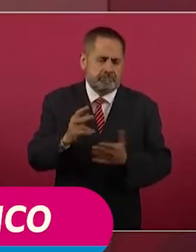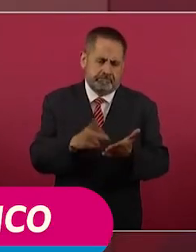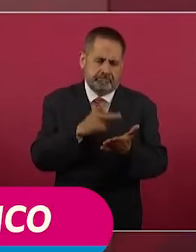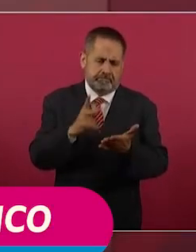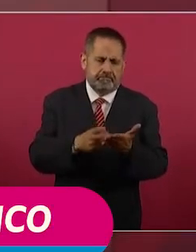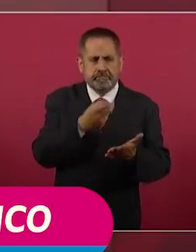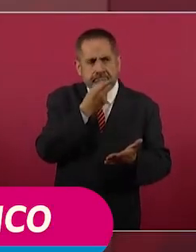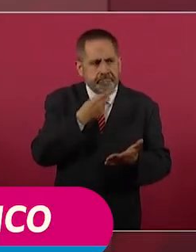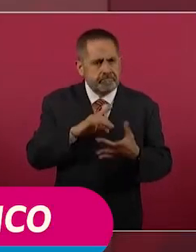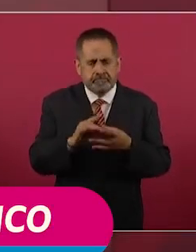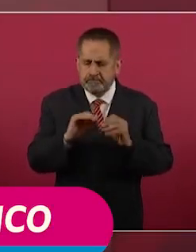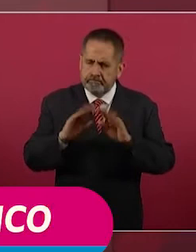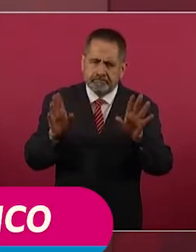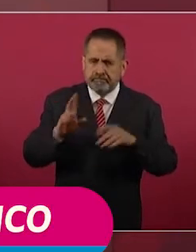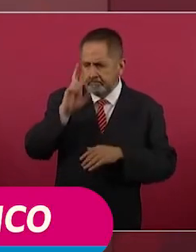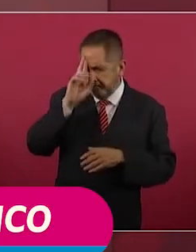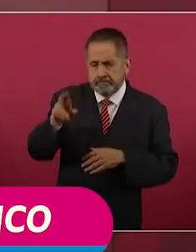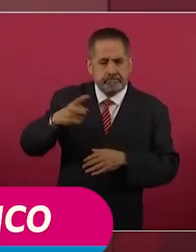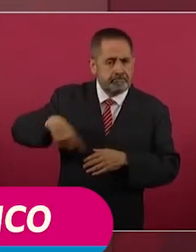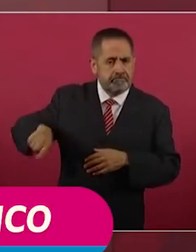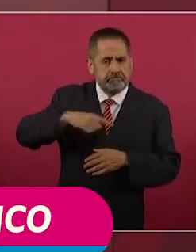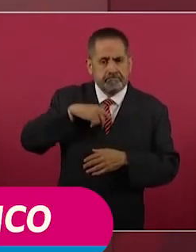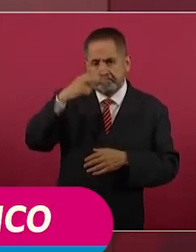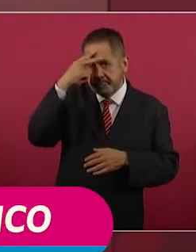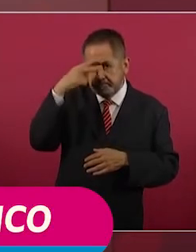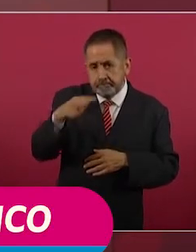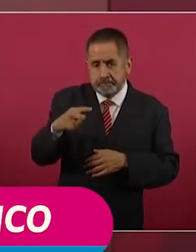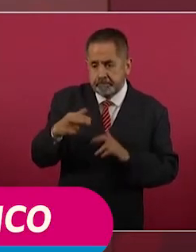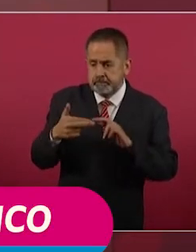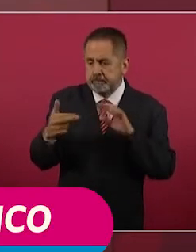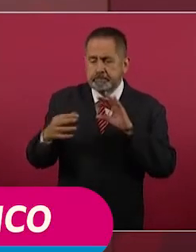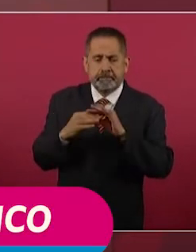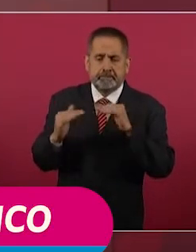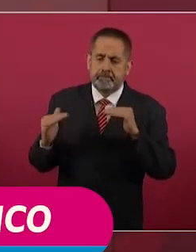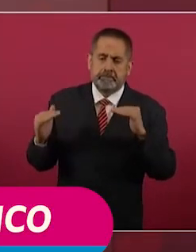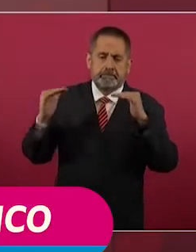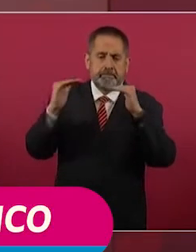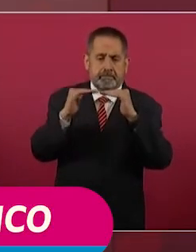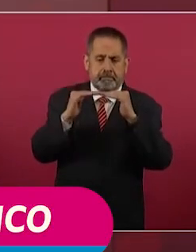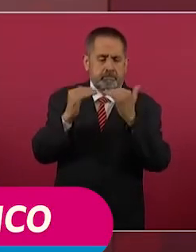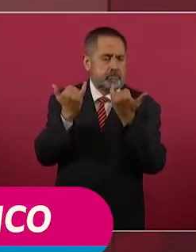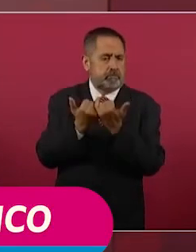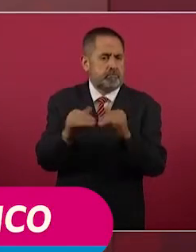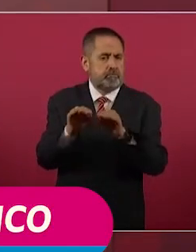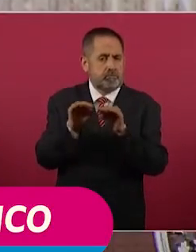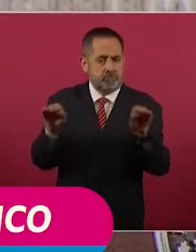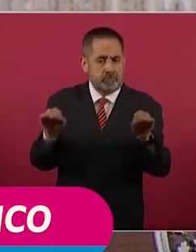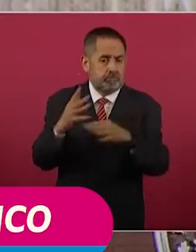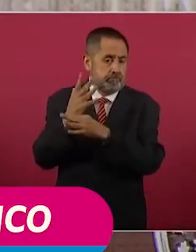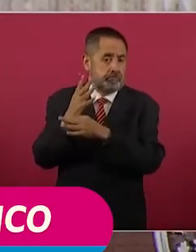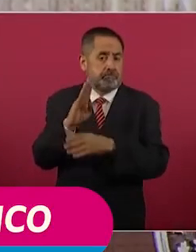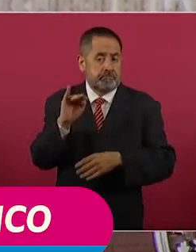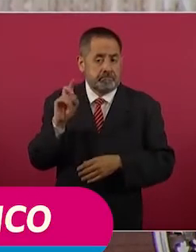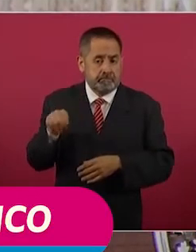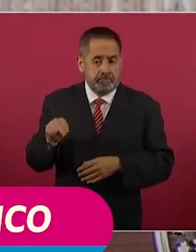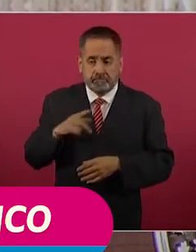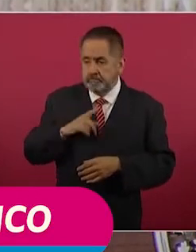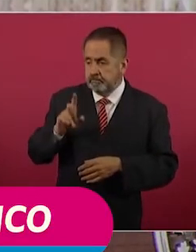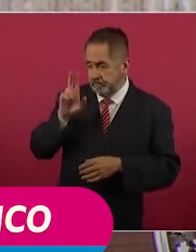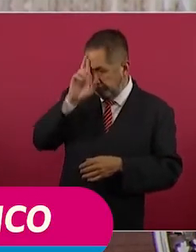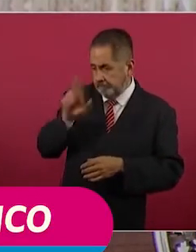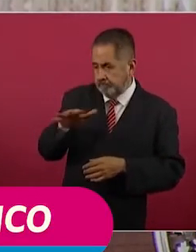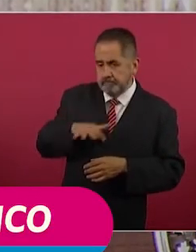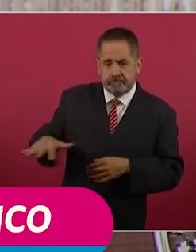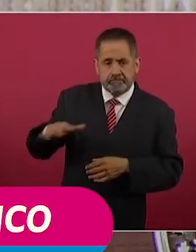vez, que la relación se tiene que dar en un pie de igualdad y de respeto a nuestra